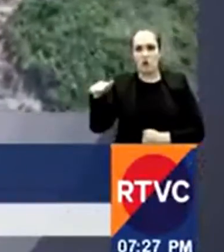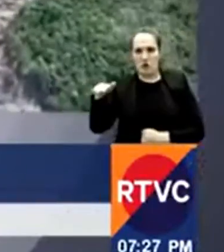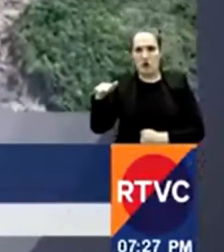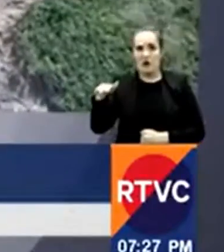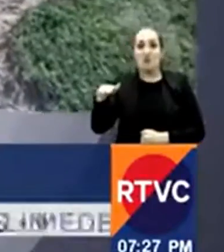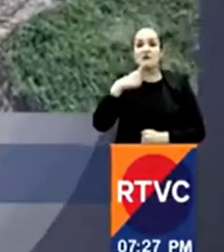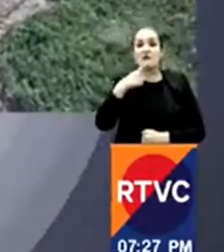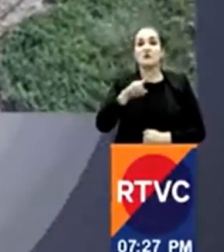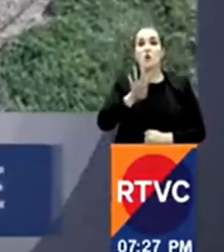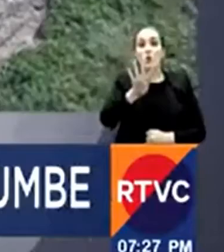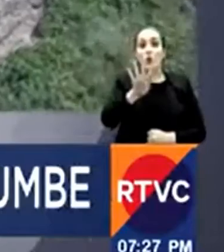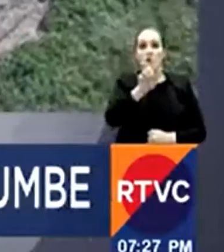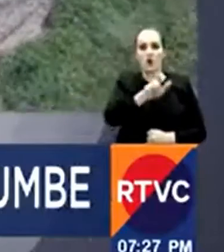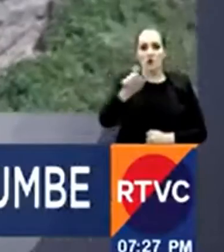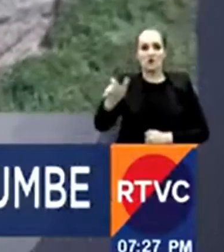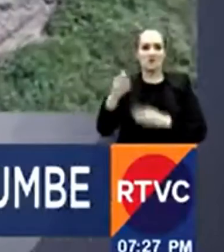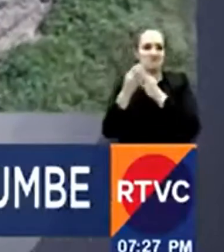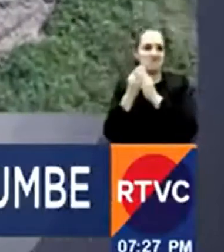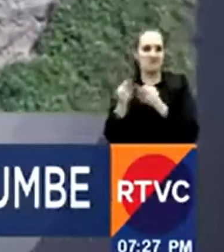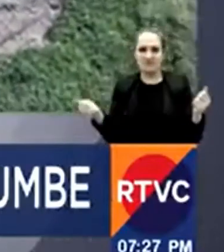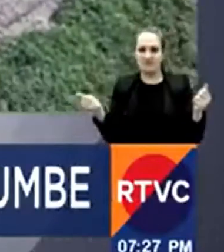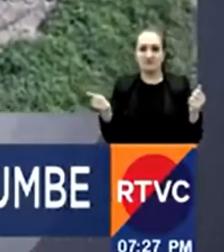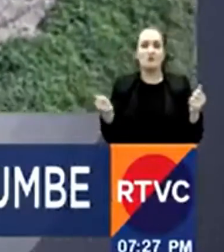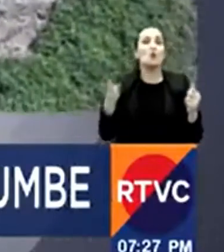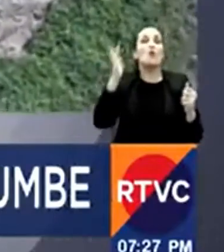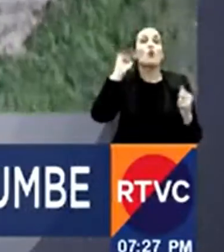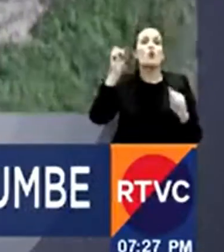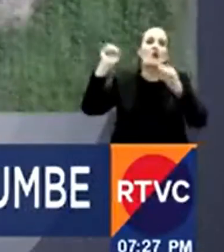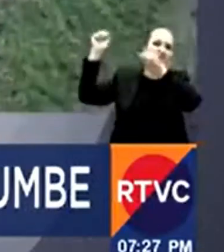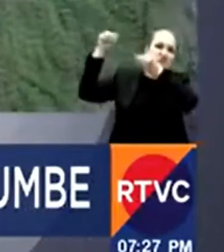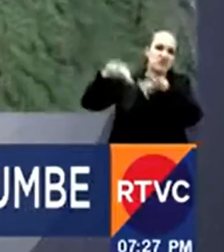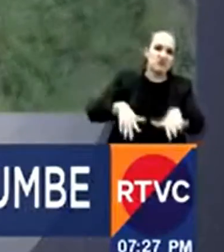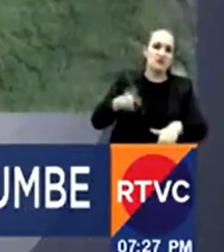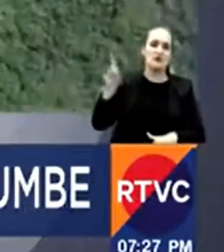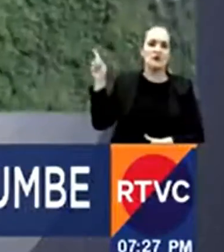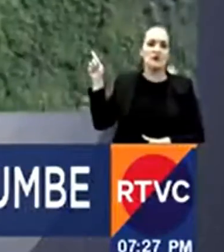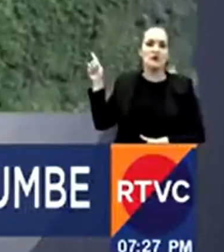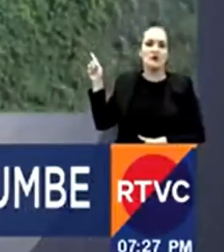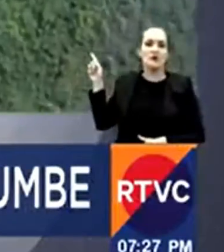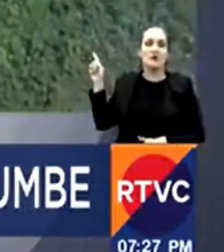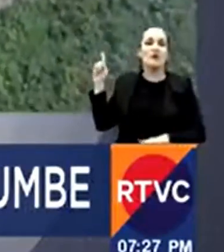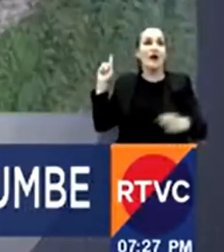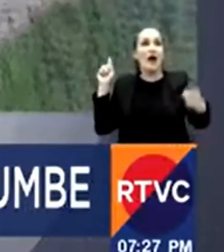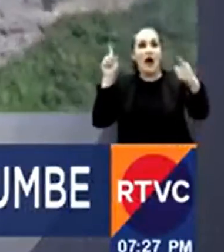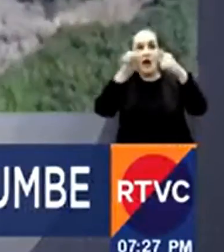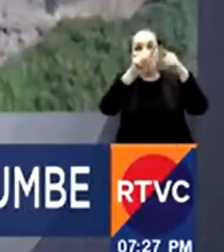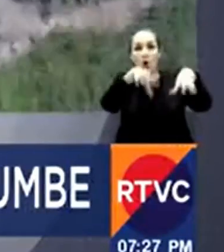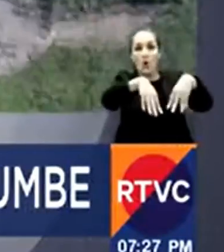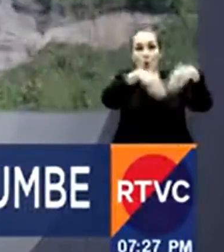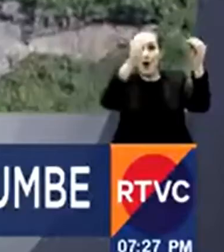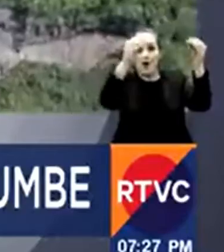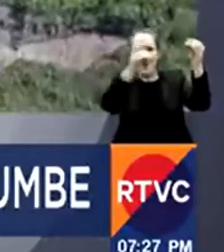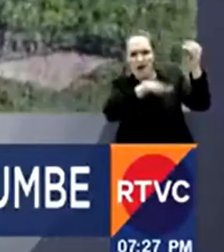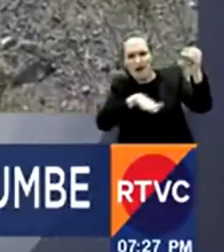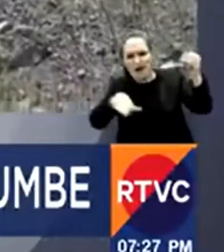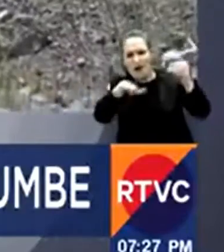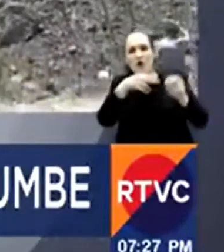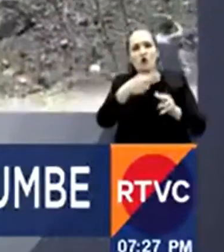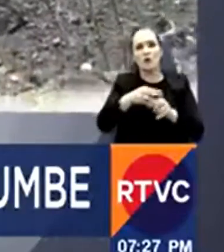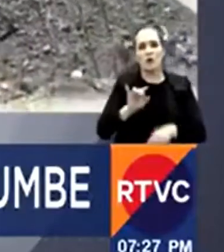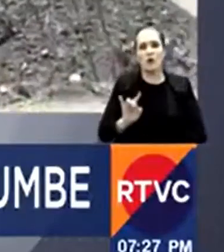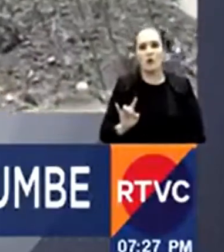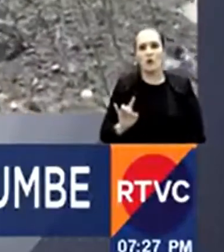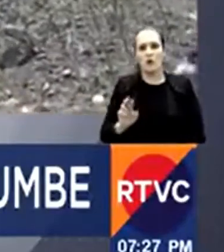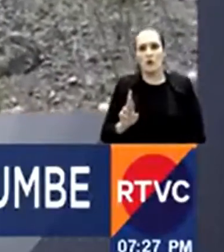hay 4 personas desaparecidas en el alud de tierra que se presentó en la vía hacia el Urabá antioqueño en el sector de Uramita.